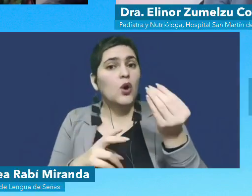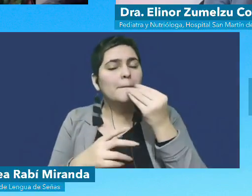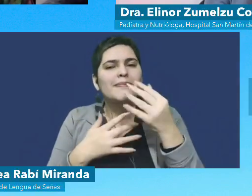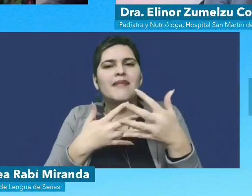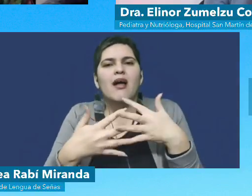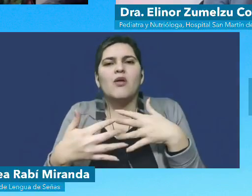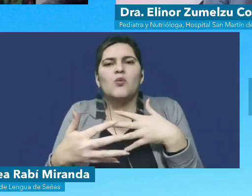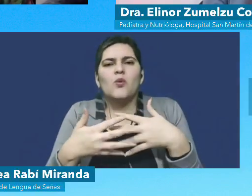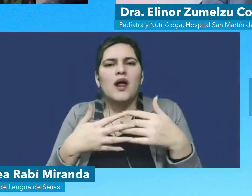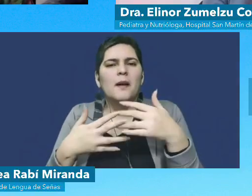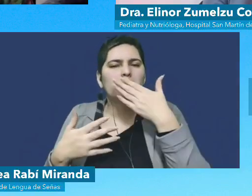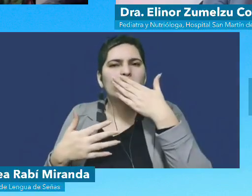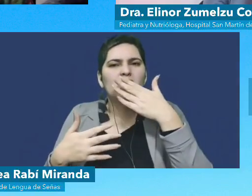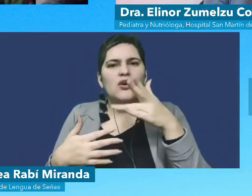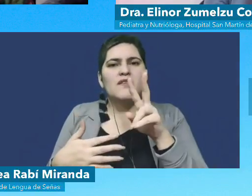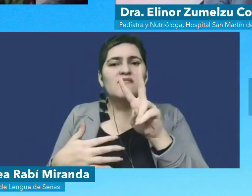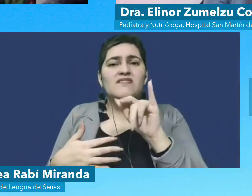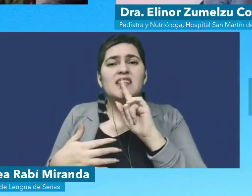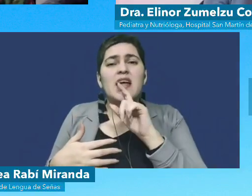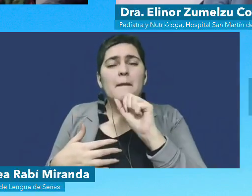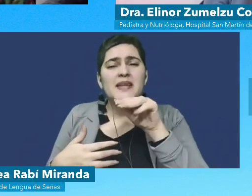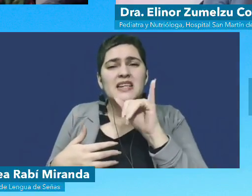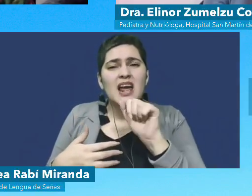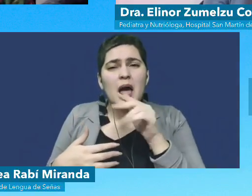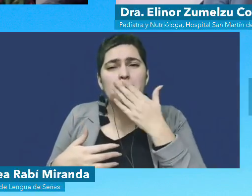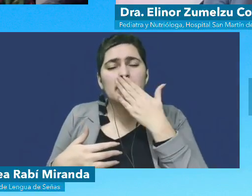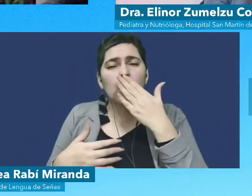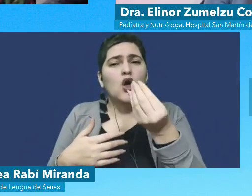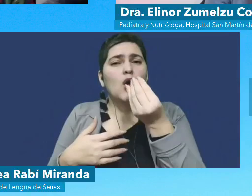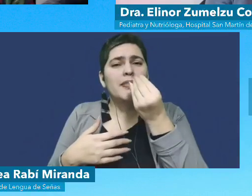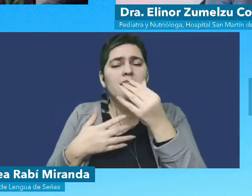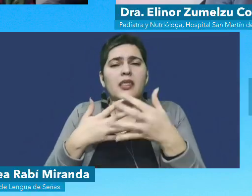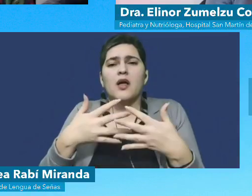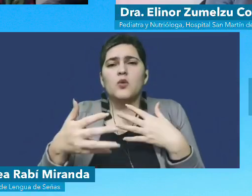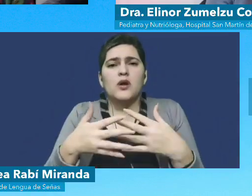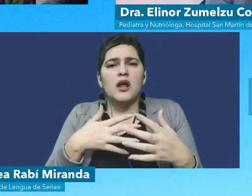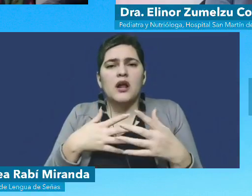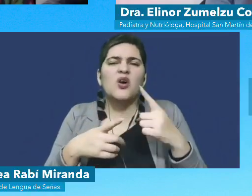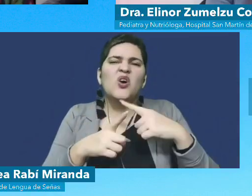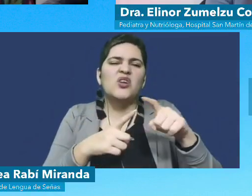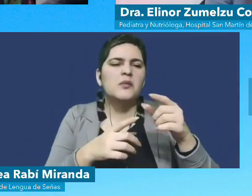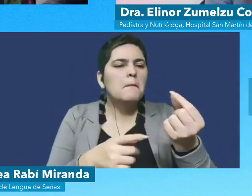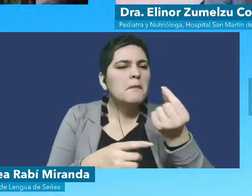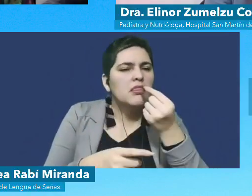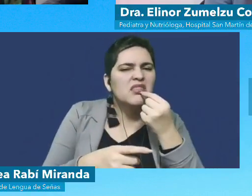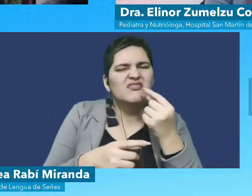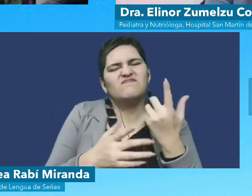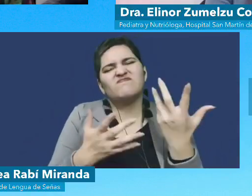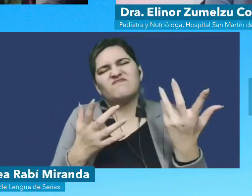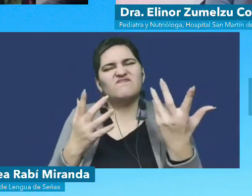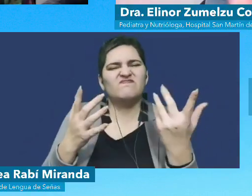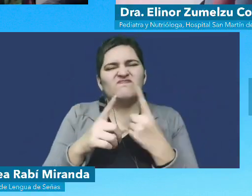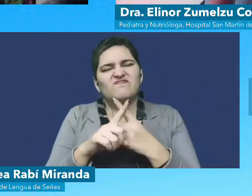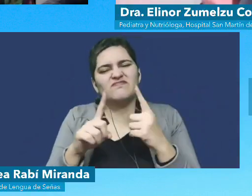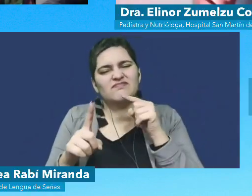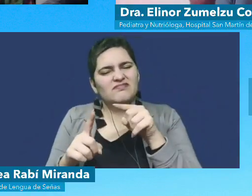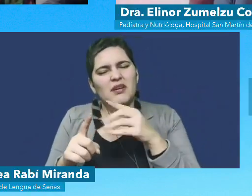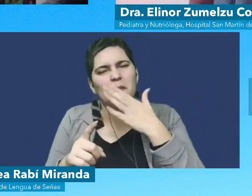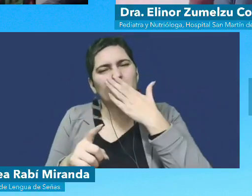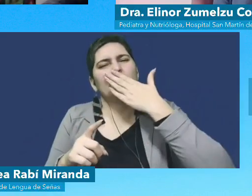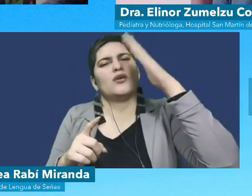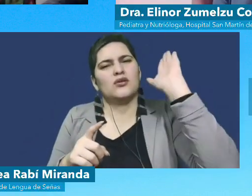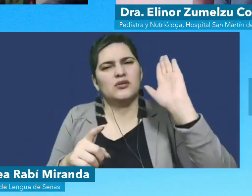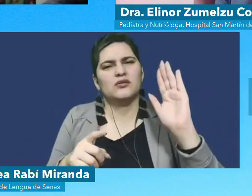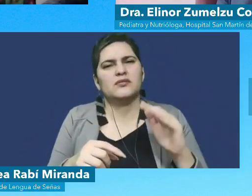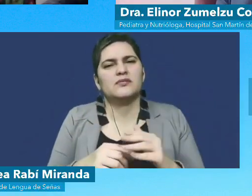la vitamina que me como en un alimento natural versus la del frasco. Entonces, acá en esta presentación no había ninguna esquemas